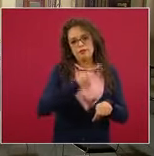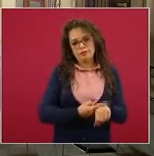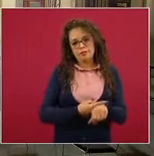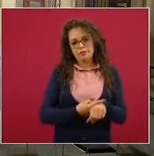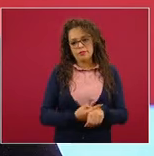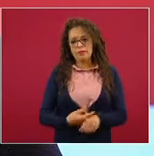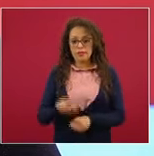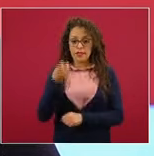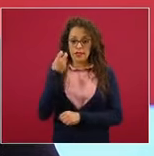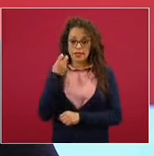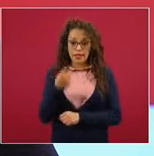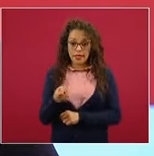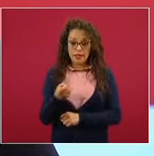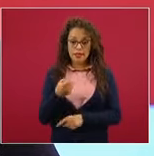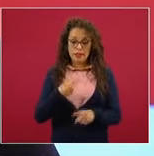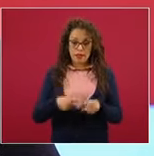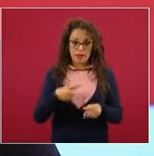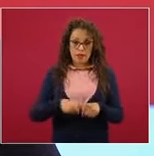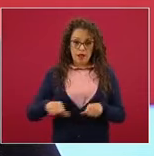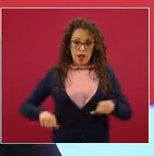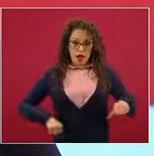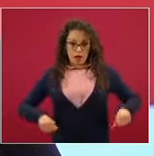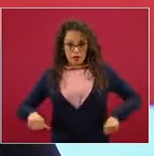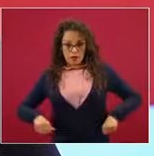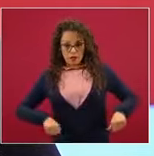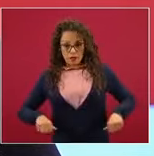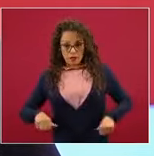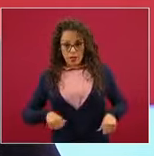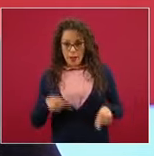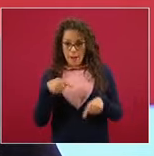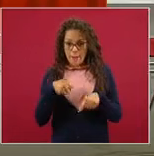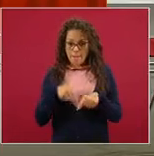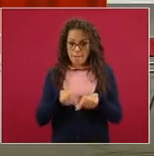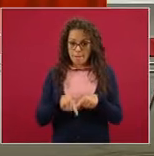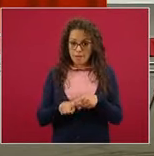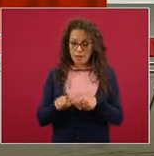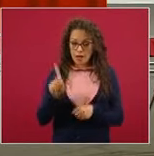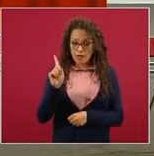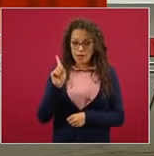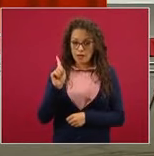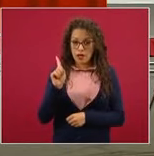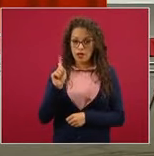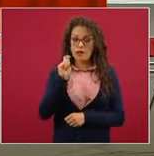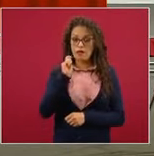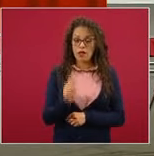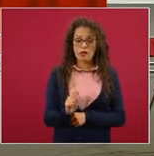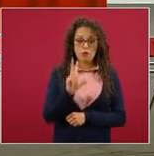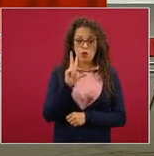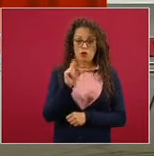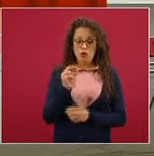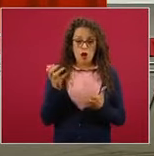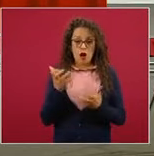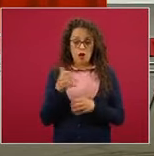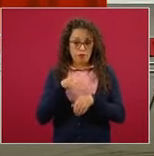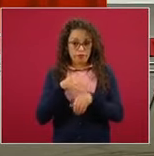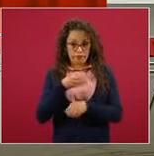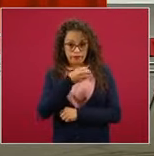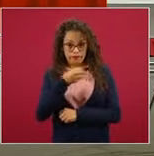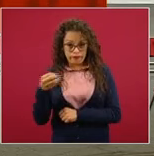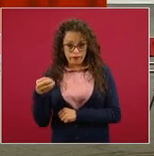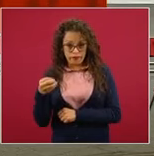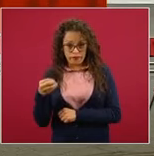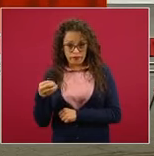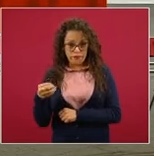esas intervenciones, esas acciones empiezan a no llevarse a cabo, nos empezamos, digamos, como sociedad